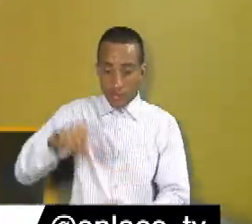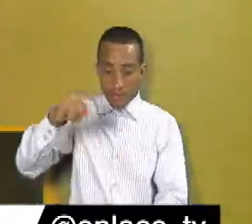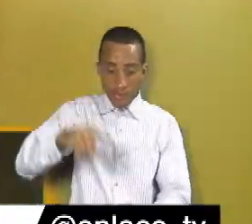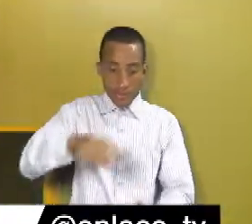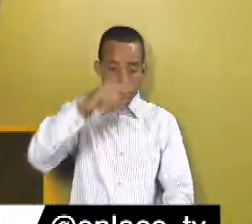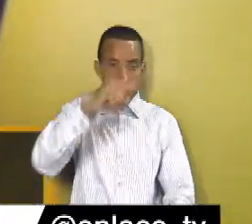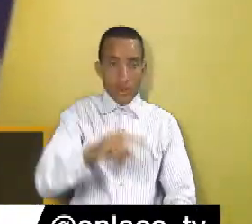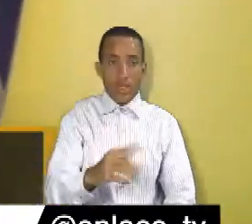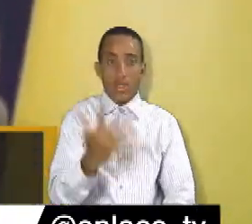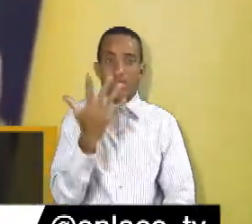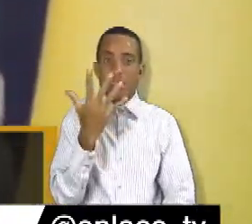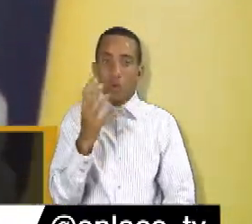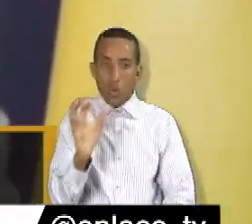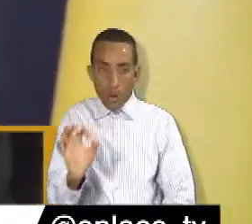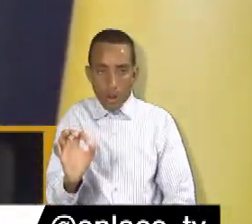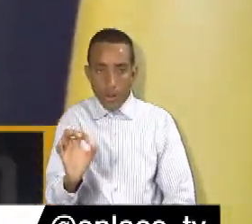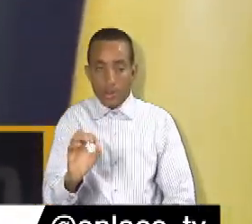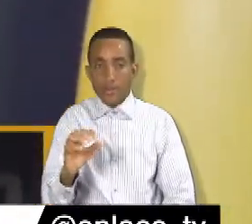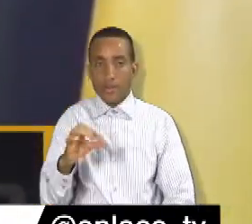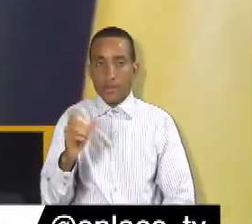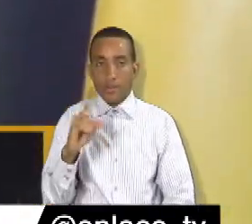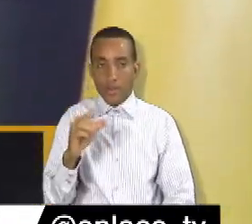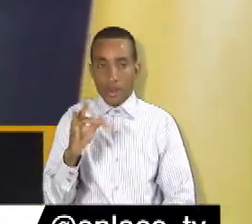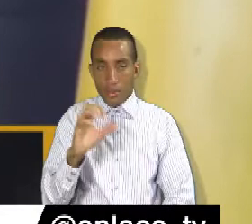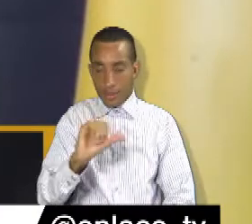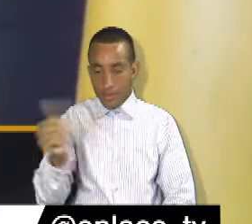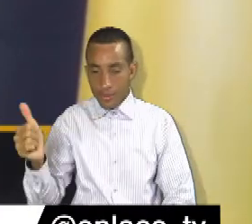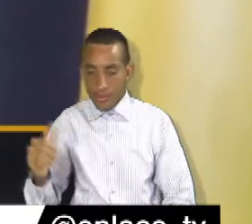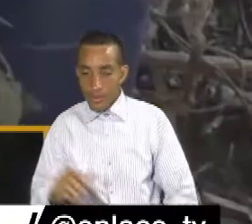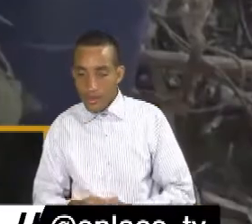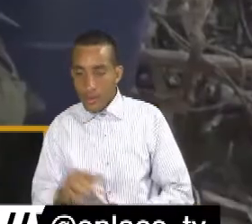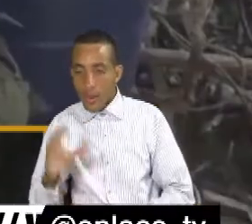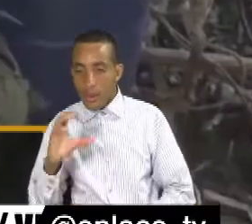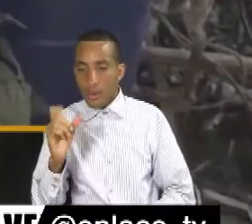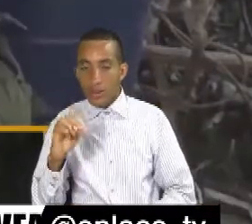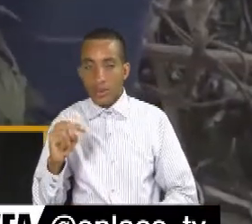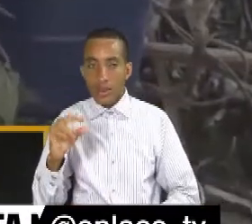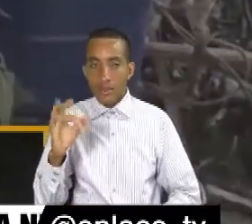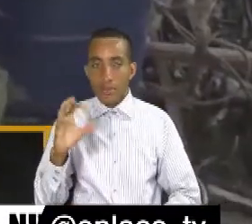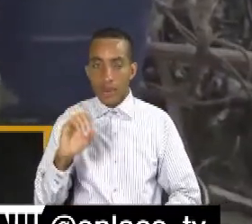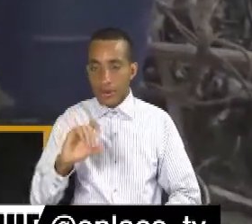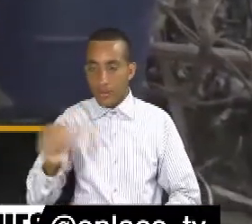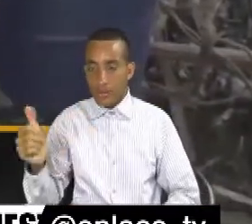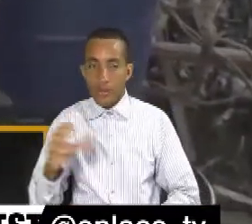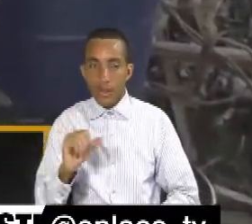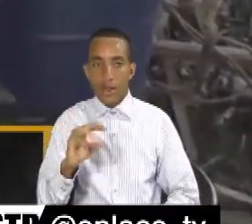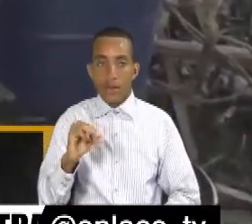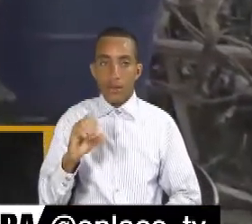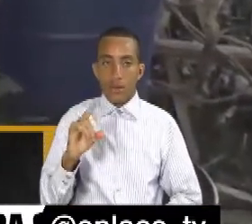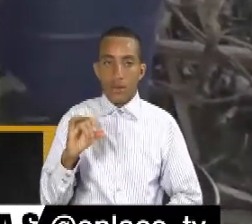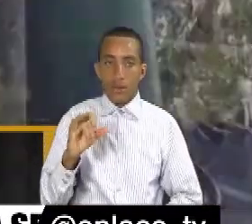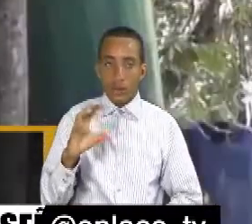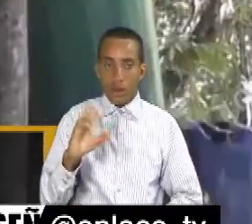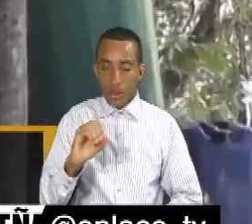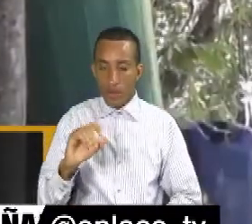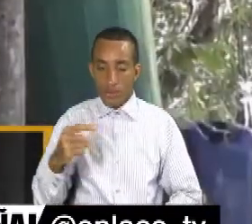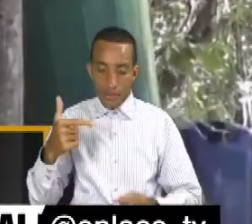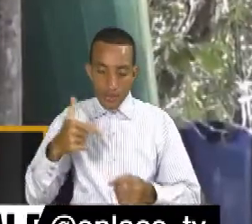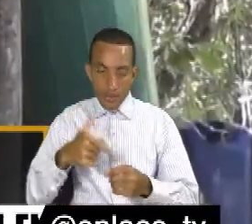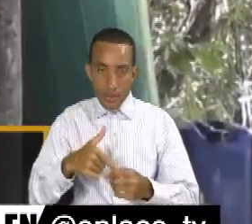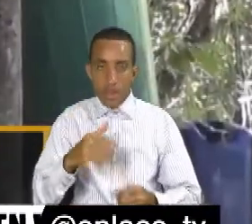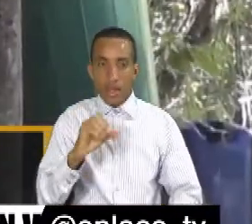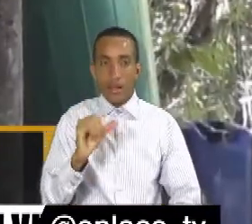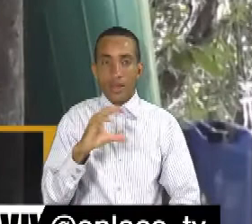de coca en proceso, 50 kilogramos de cemento y 25 amoníaco, una báscula, 50 galones de ACPM, 5